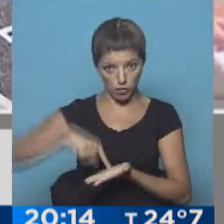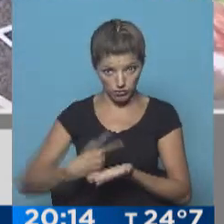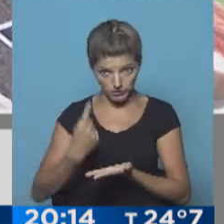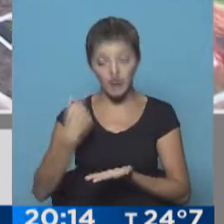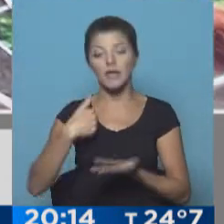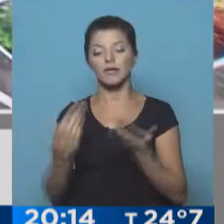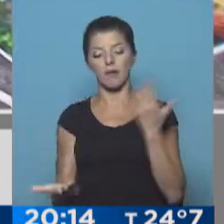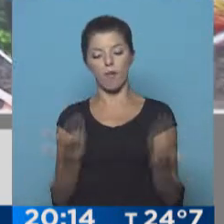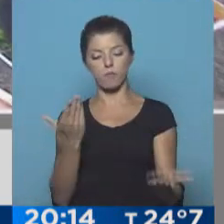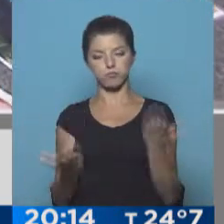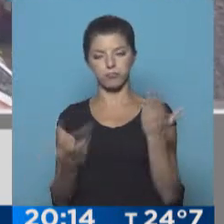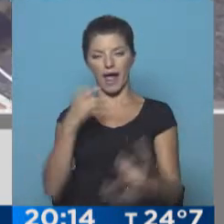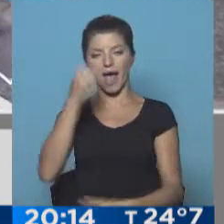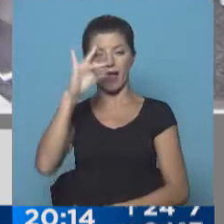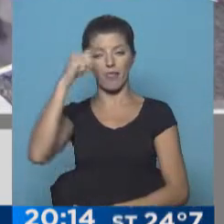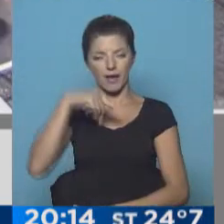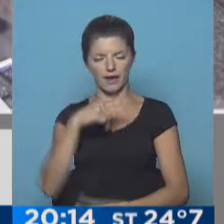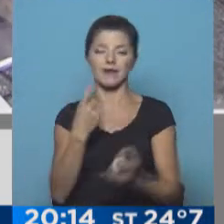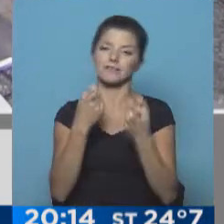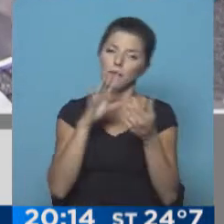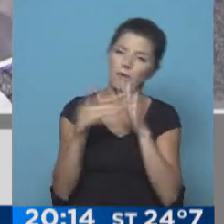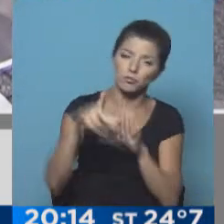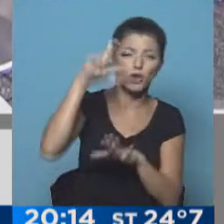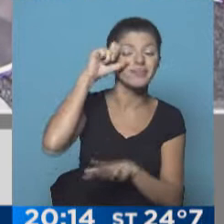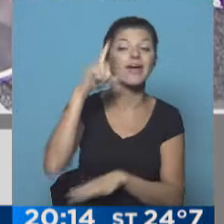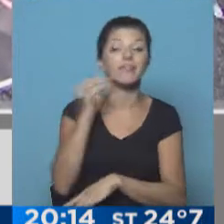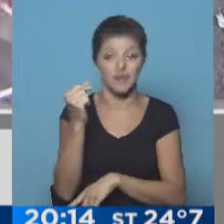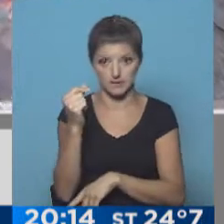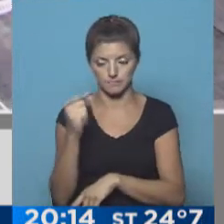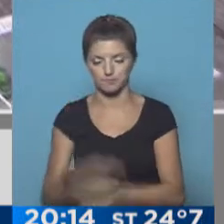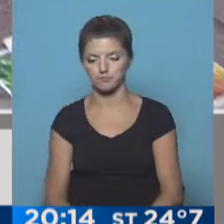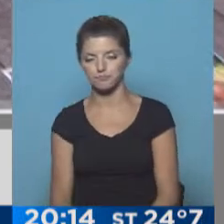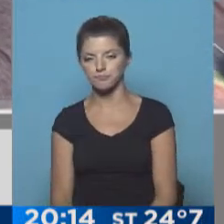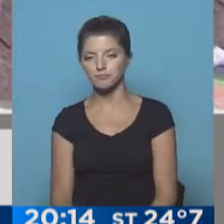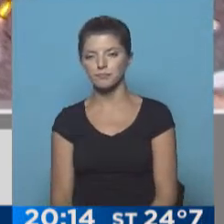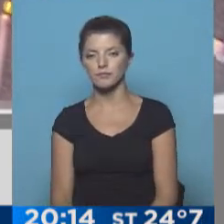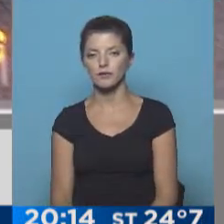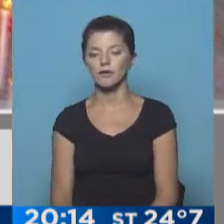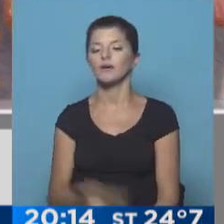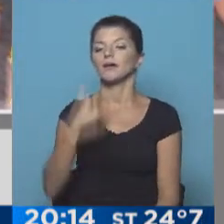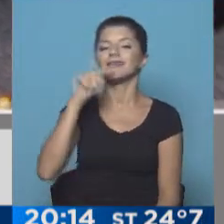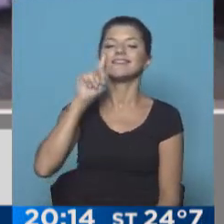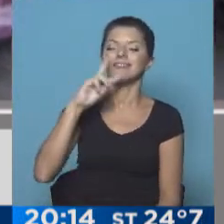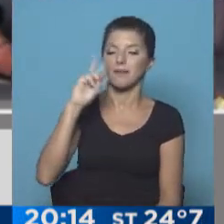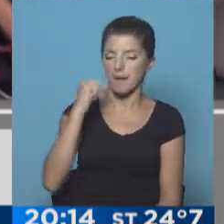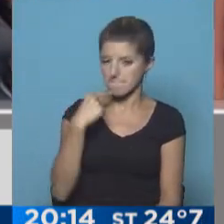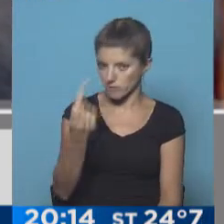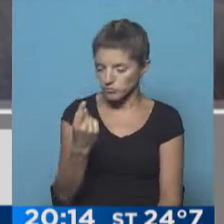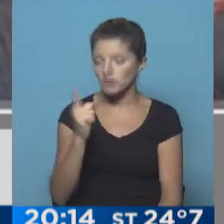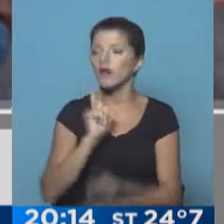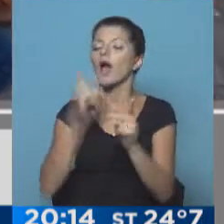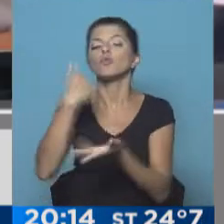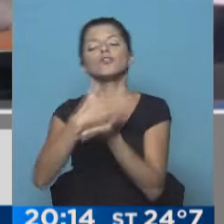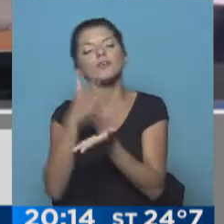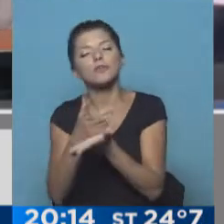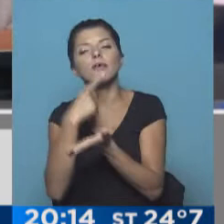a cotejar el ADN, cosa que demorará unos 10 días. Doctor Sáenz Peña, desde algunos sectores de la investigación se habló de